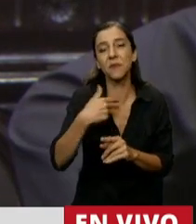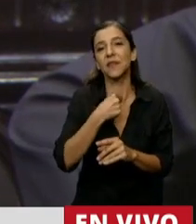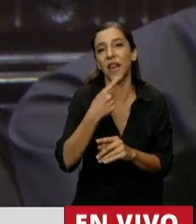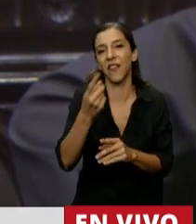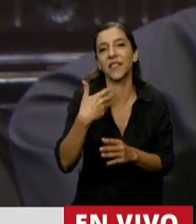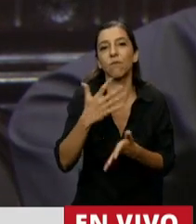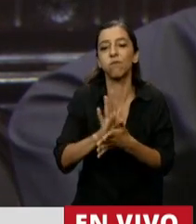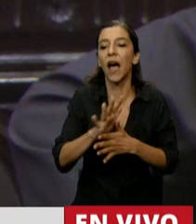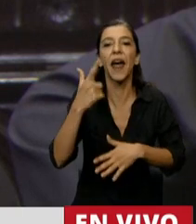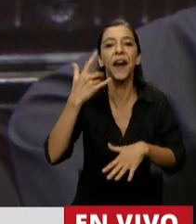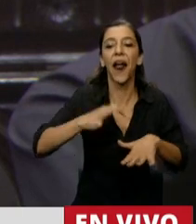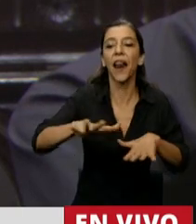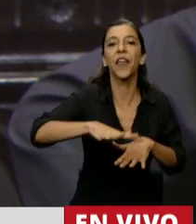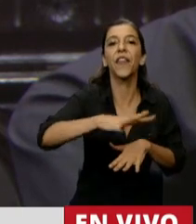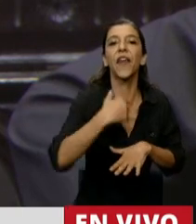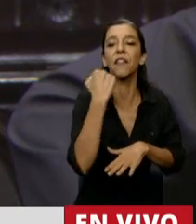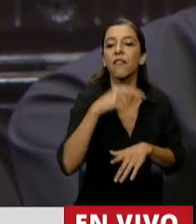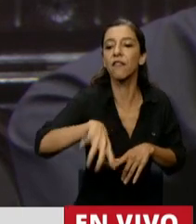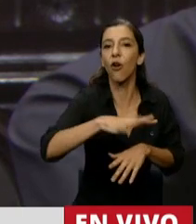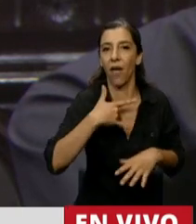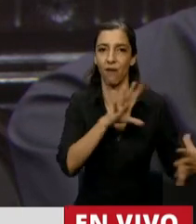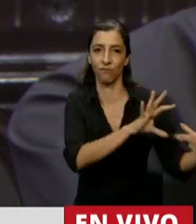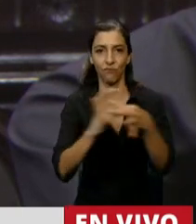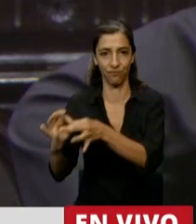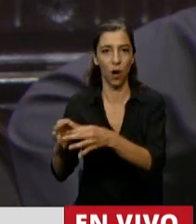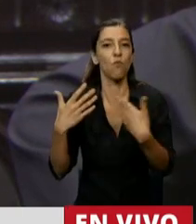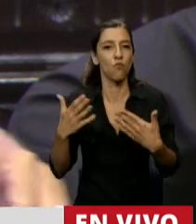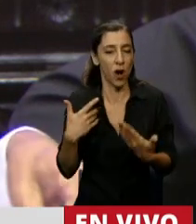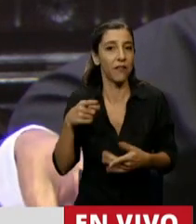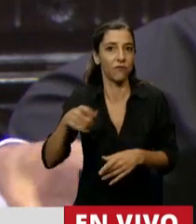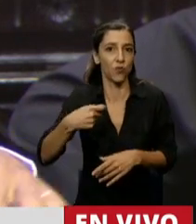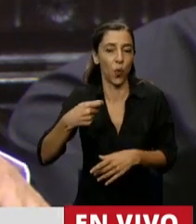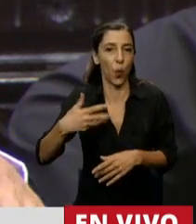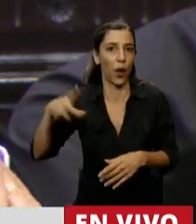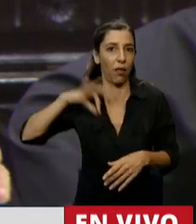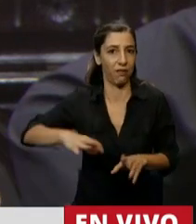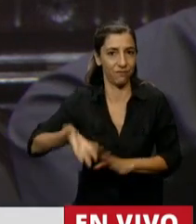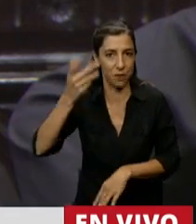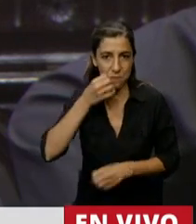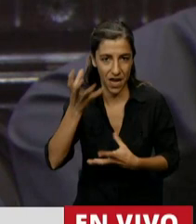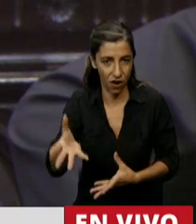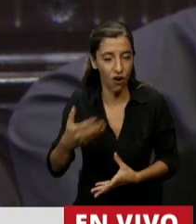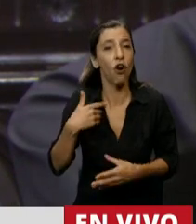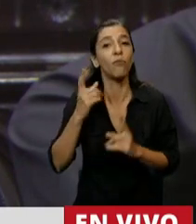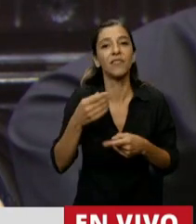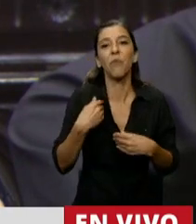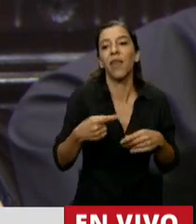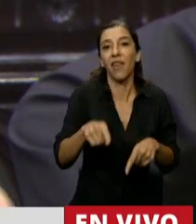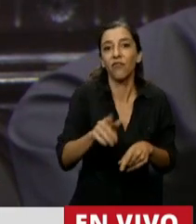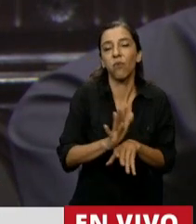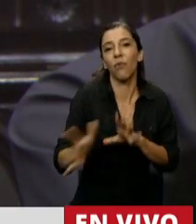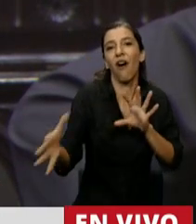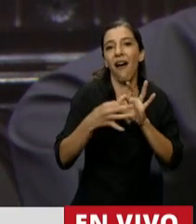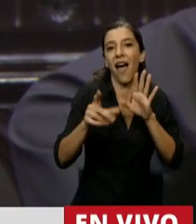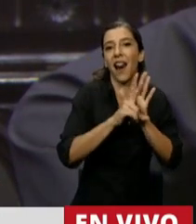de la realidad económica del momento y evitar la pérdida de poder adquisitivo al jubilado. Y también se mejora mediante el principio de legislación constante. ¿Esto qué significa?